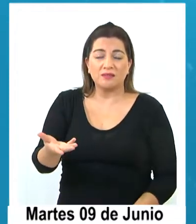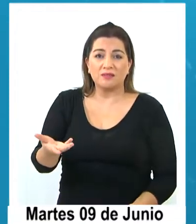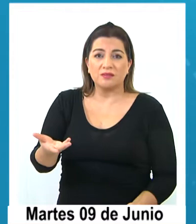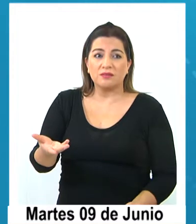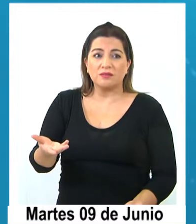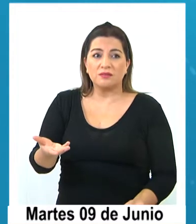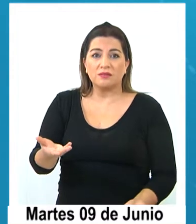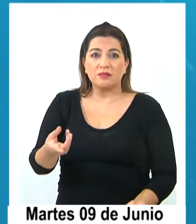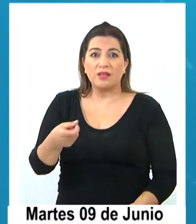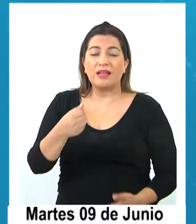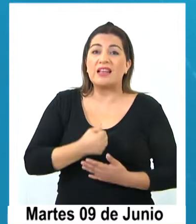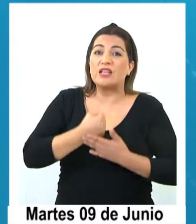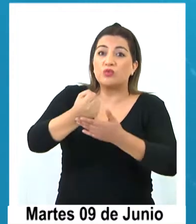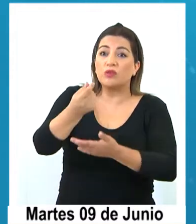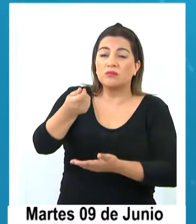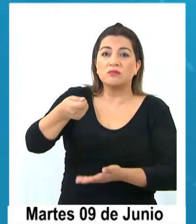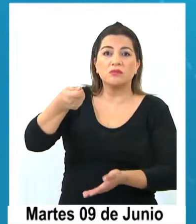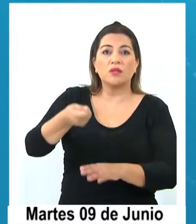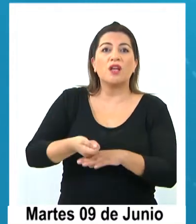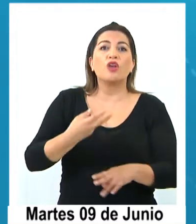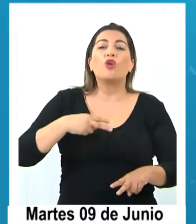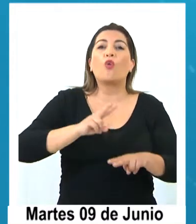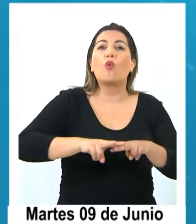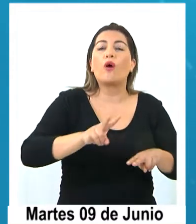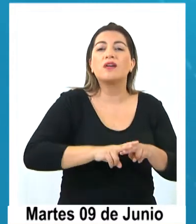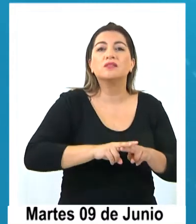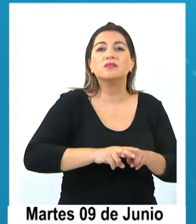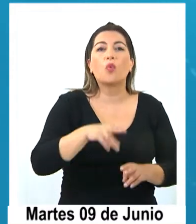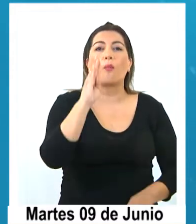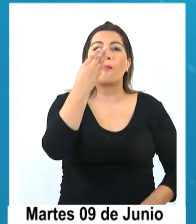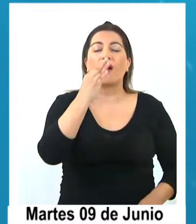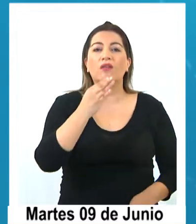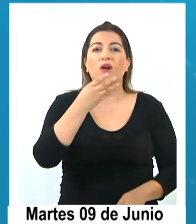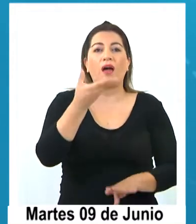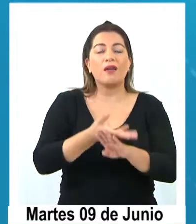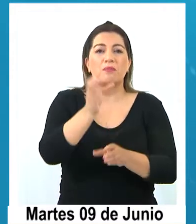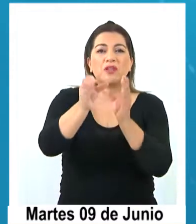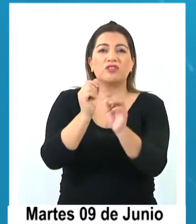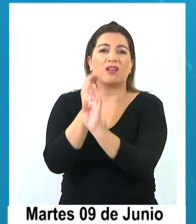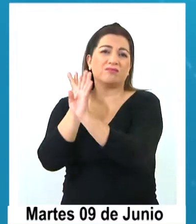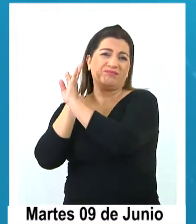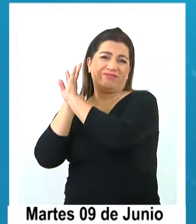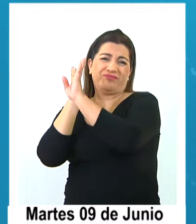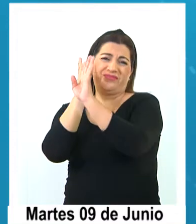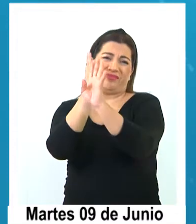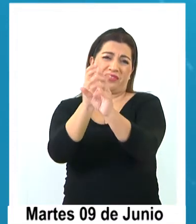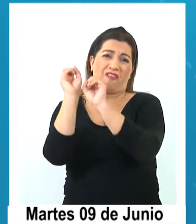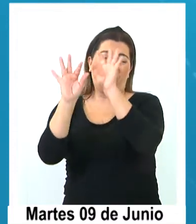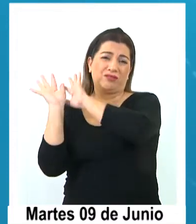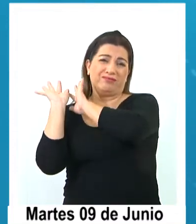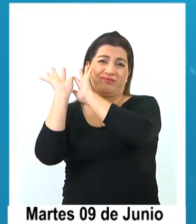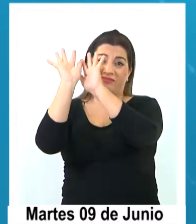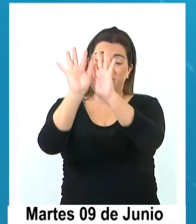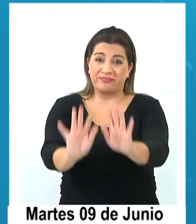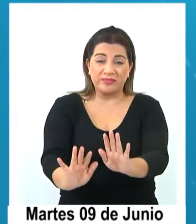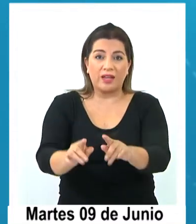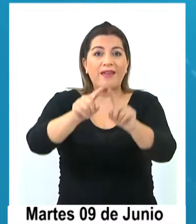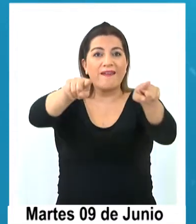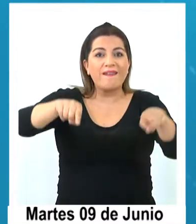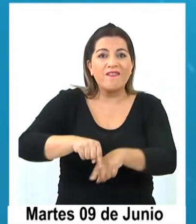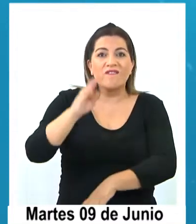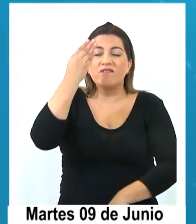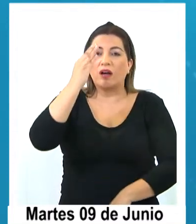Entonces, ¿qué hizo? Ese subsidio lo tuvo que cobrar un banco, hacer colas. Entonces, se formó aglomeraciones en los bancos de